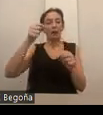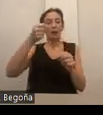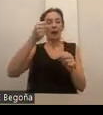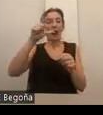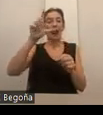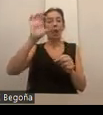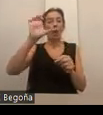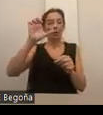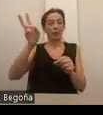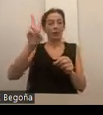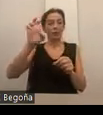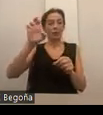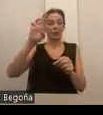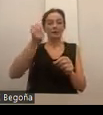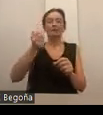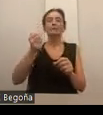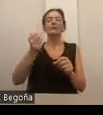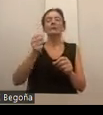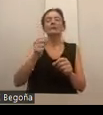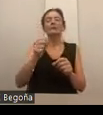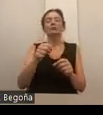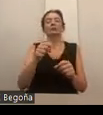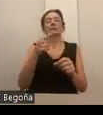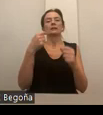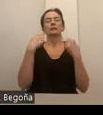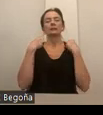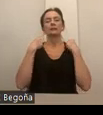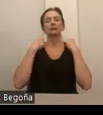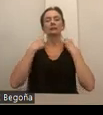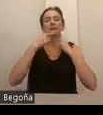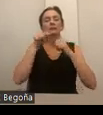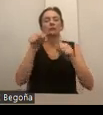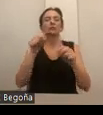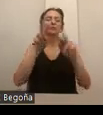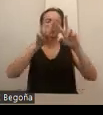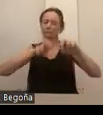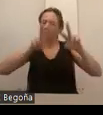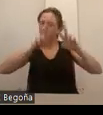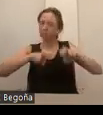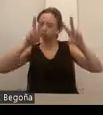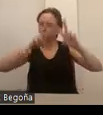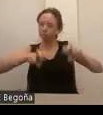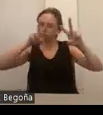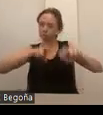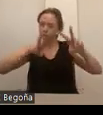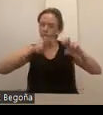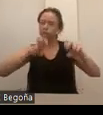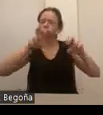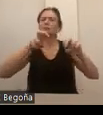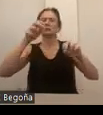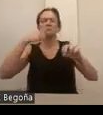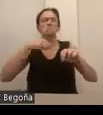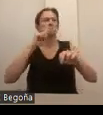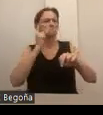Y bueno, como os digo, a partir de esos estudios pues podemos deducir en qué personas o en qué tipo